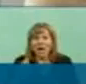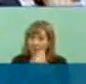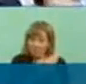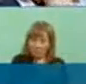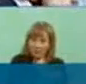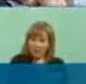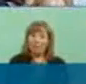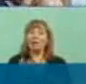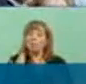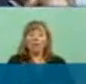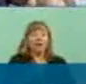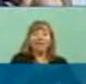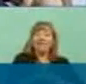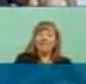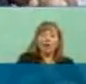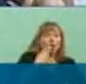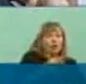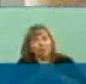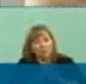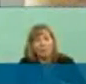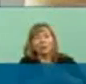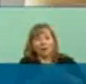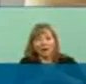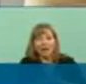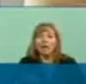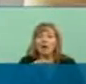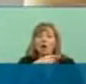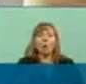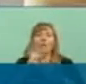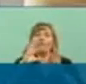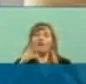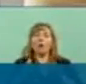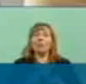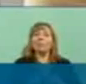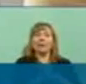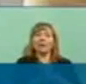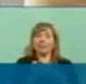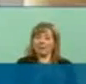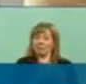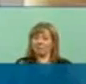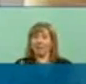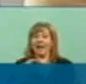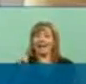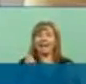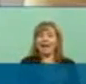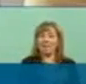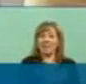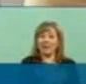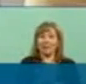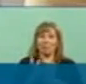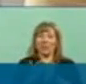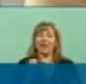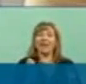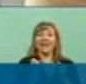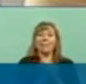colgados del pincel. Son los jóvenes, los baluartes y la vanguardia del cambio, porque está